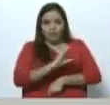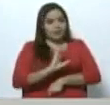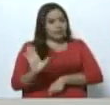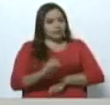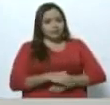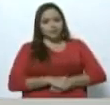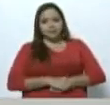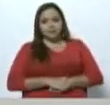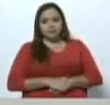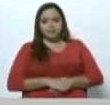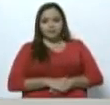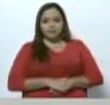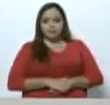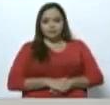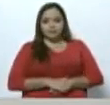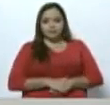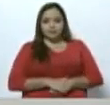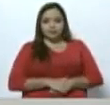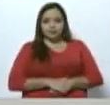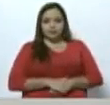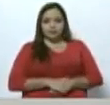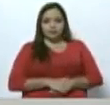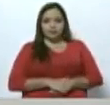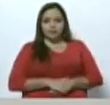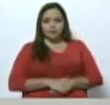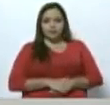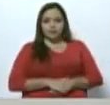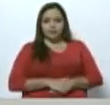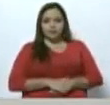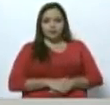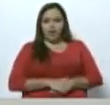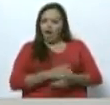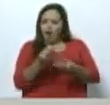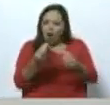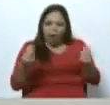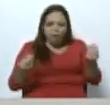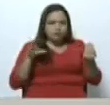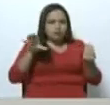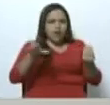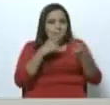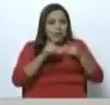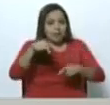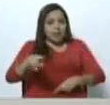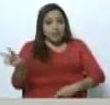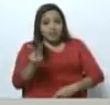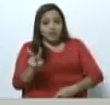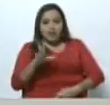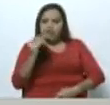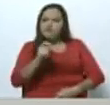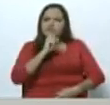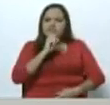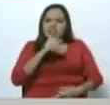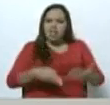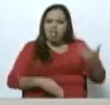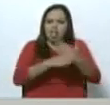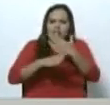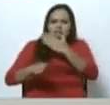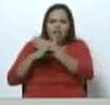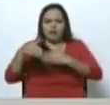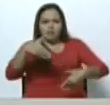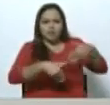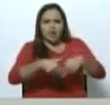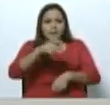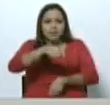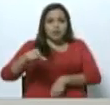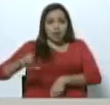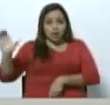de Colombia. Hubo muchos otros países, pero aquí en Venezuela hubo muchas restricciones para que los colombianos